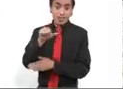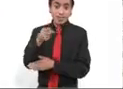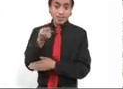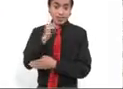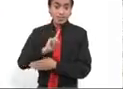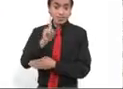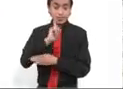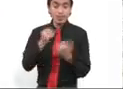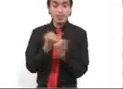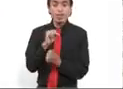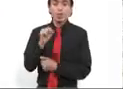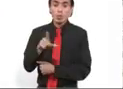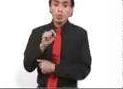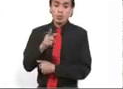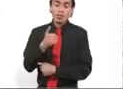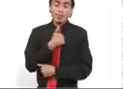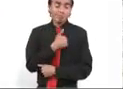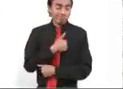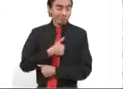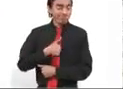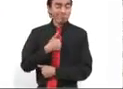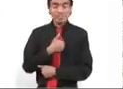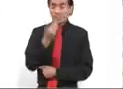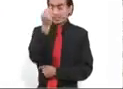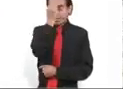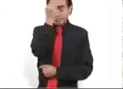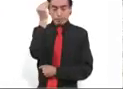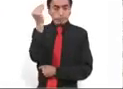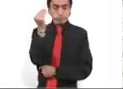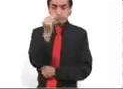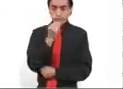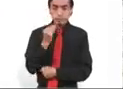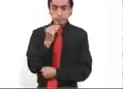también lamentamos un caso terrible.